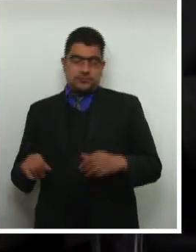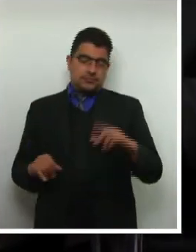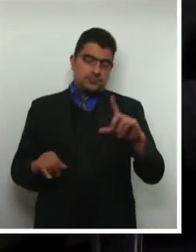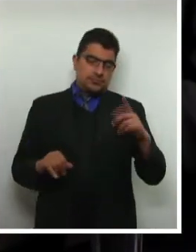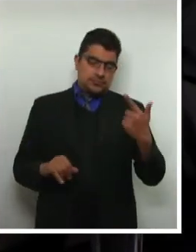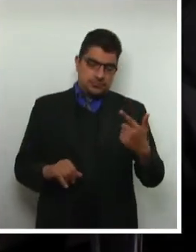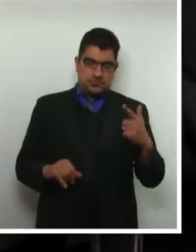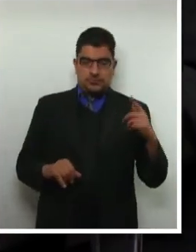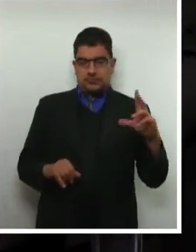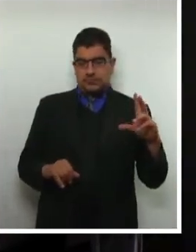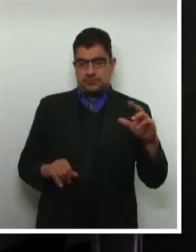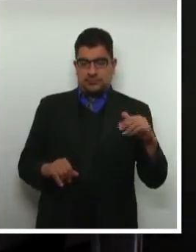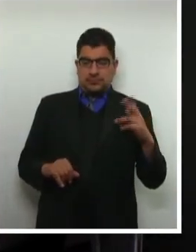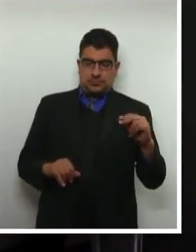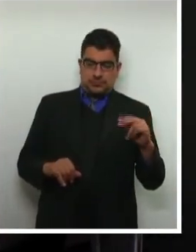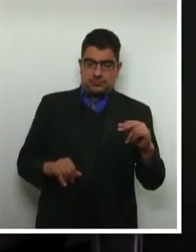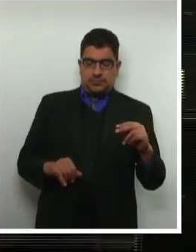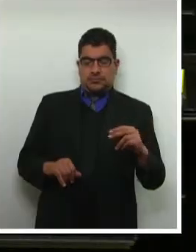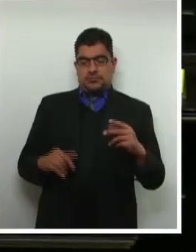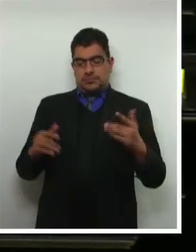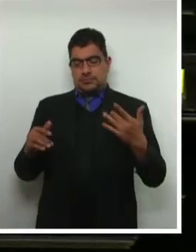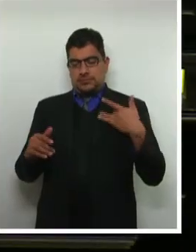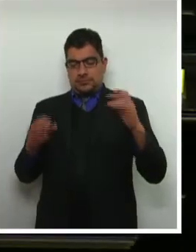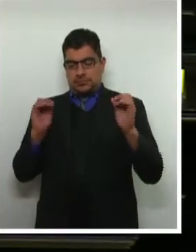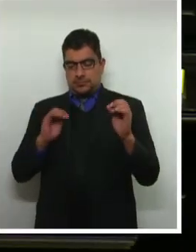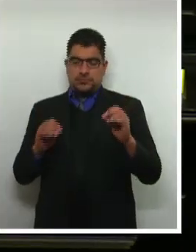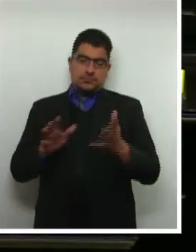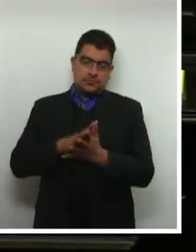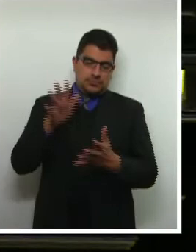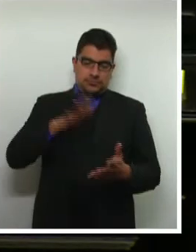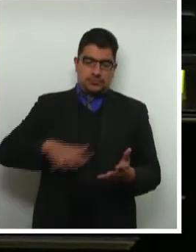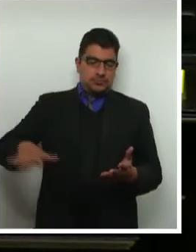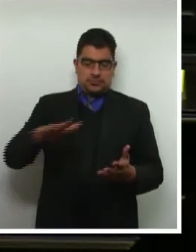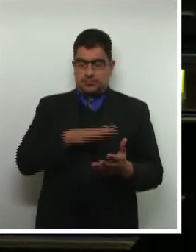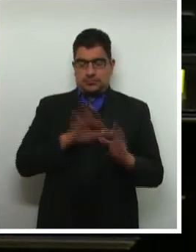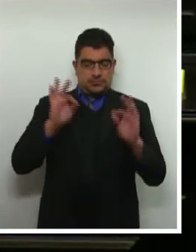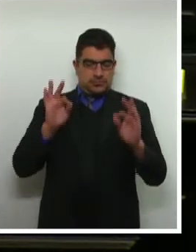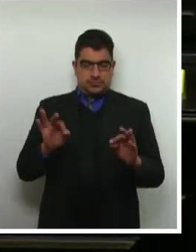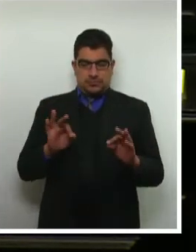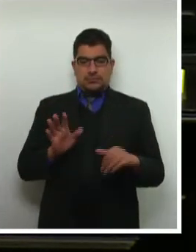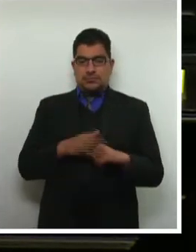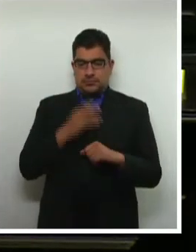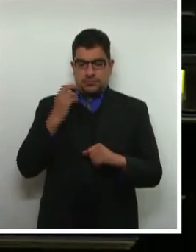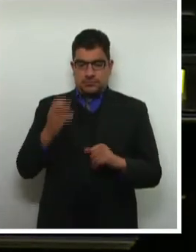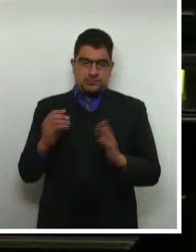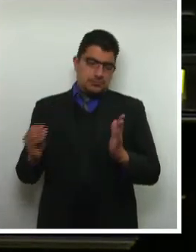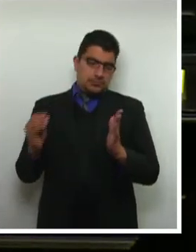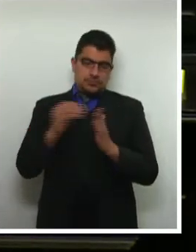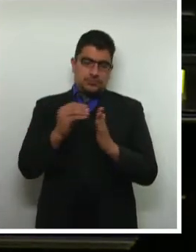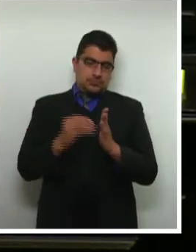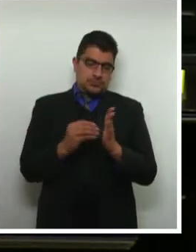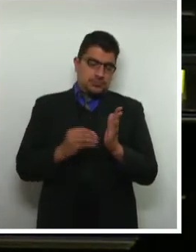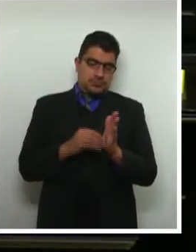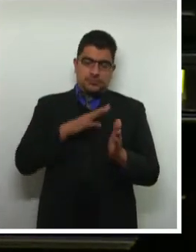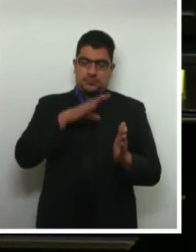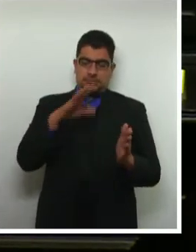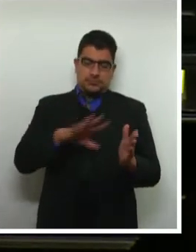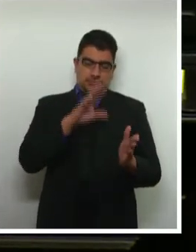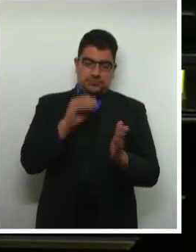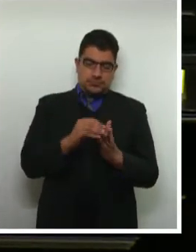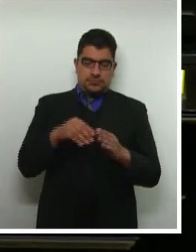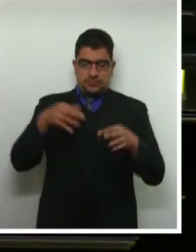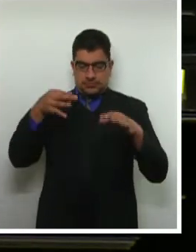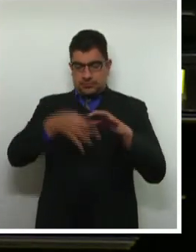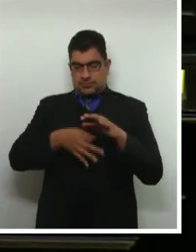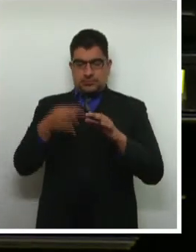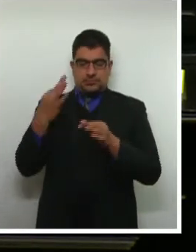contra y 0 abstenciones. Hay mayoría calificada. Por lo tanto, queda aprobado en lo general y en